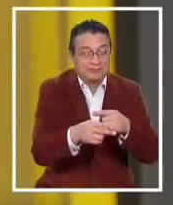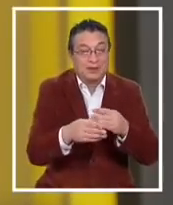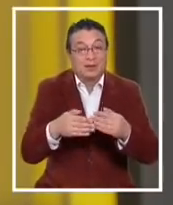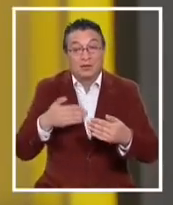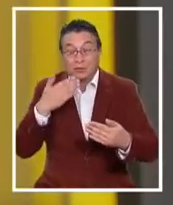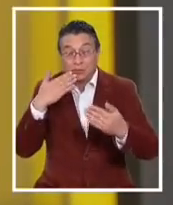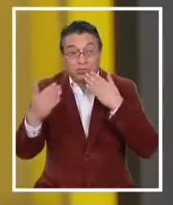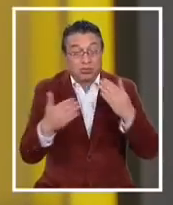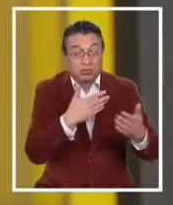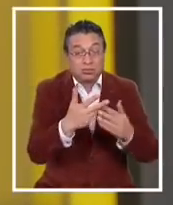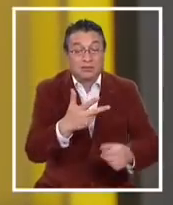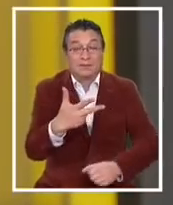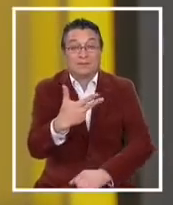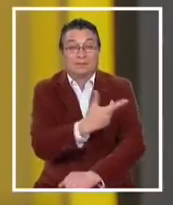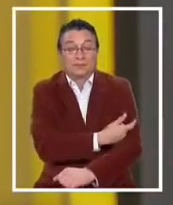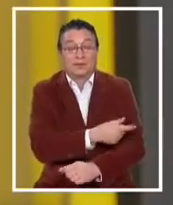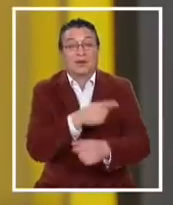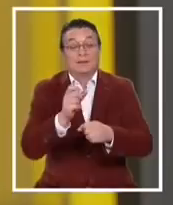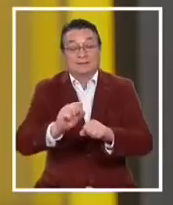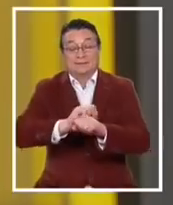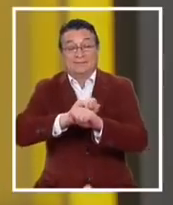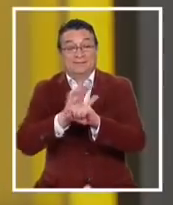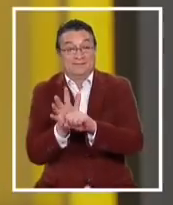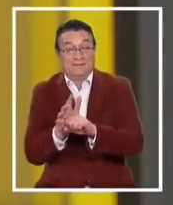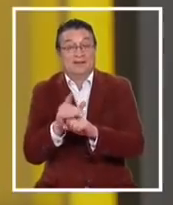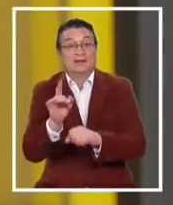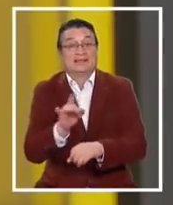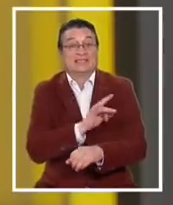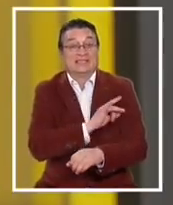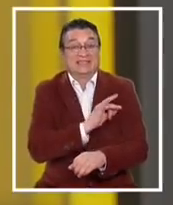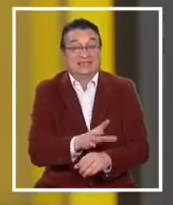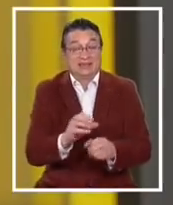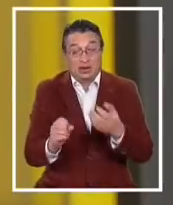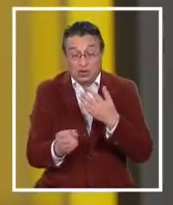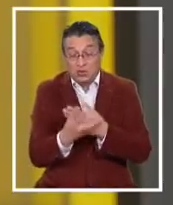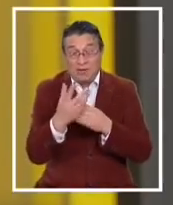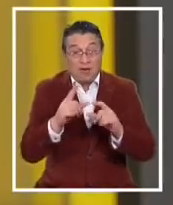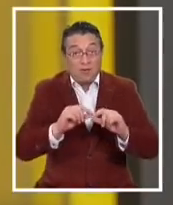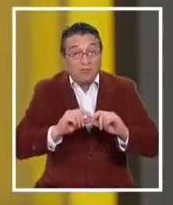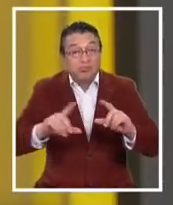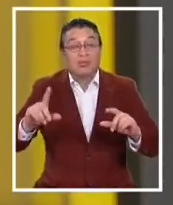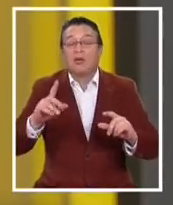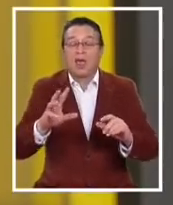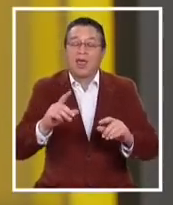circulación viral y tener una variante chilena, una variante propia, disminuyen mucho. Pero